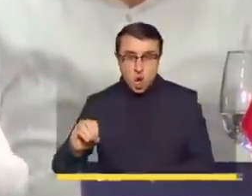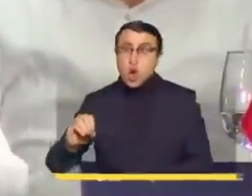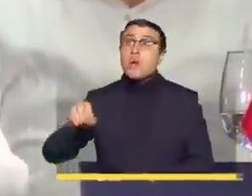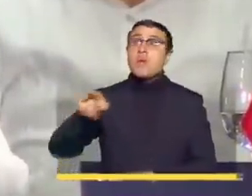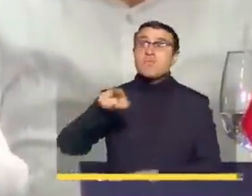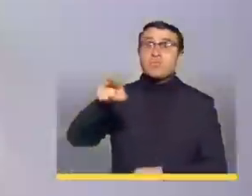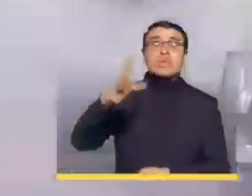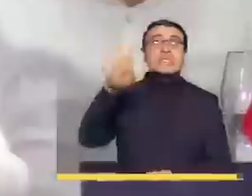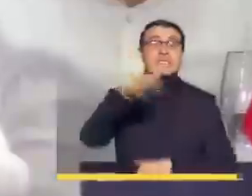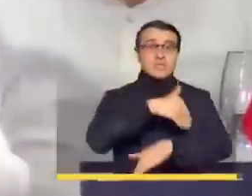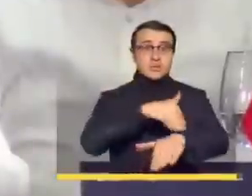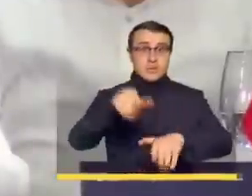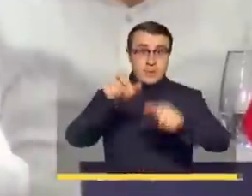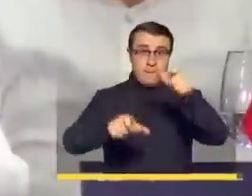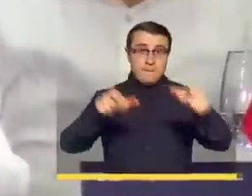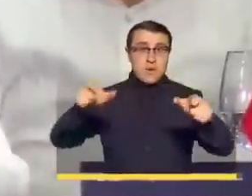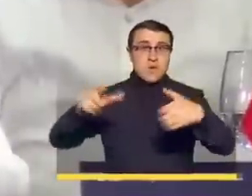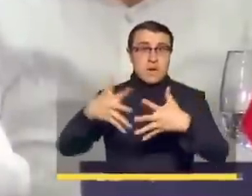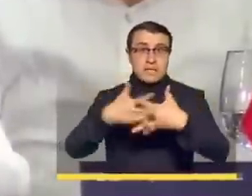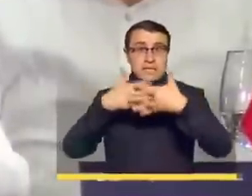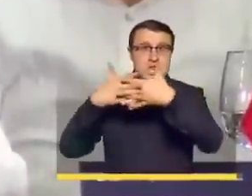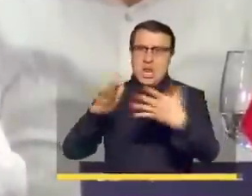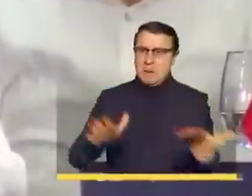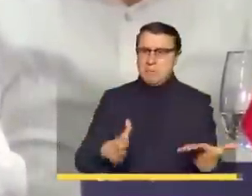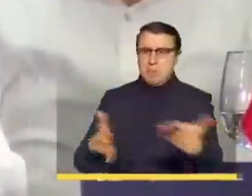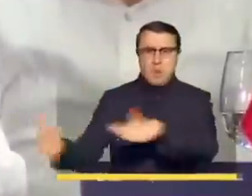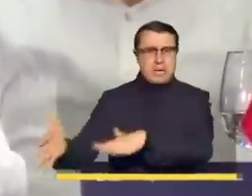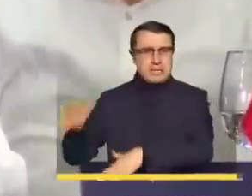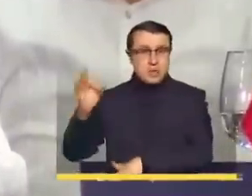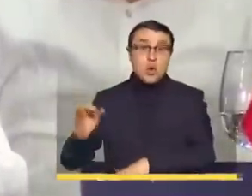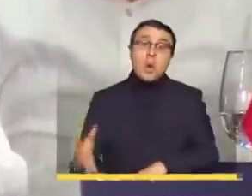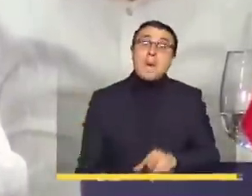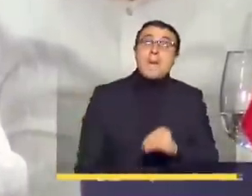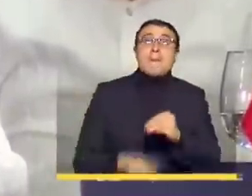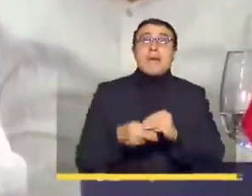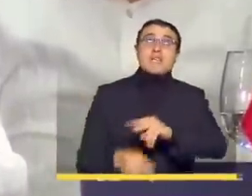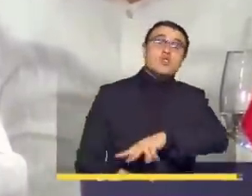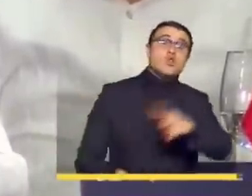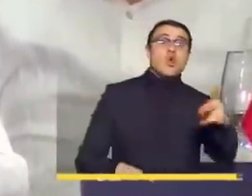de norteamericanos. Y había otro 1 millón de muertos